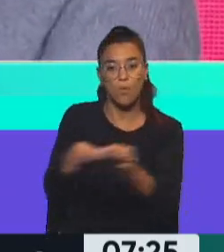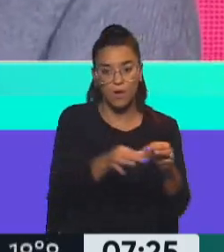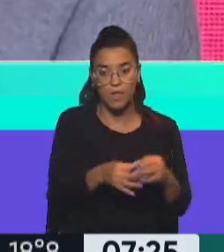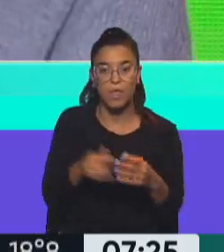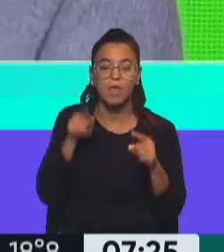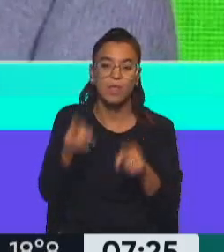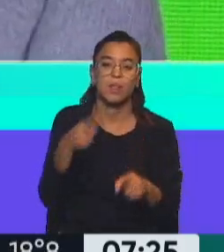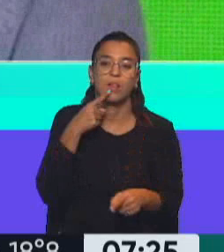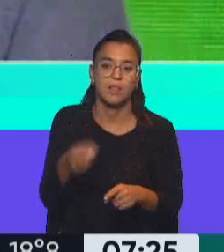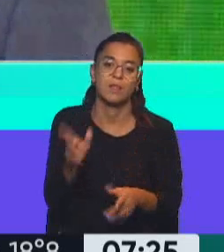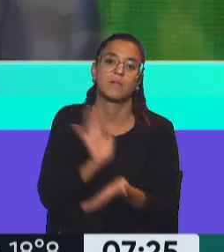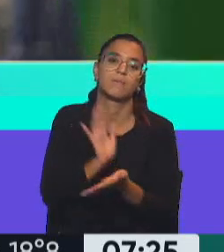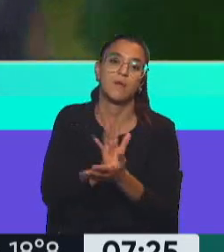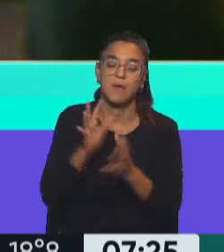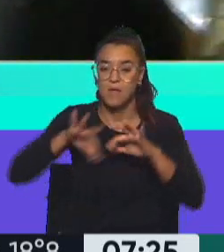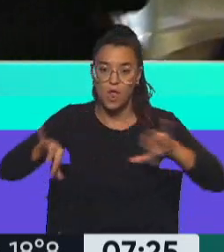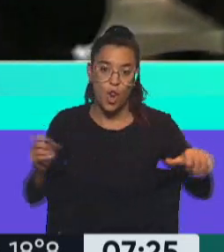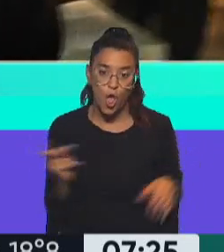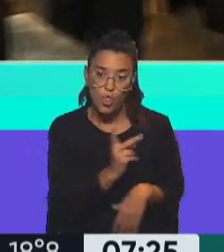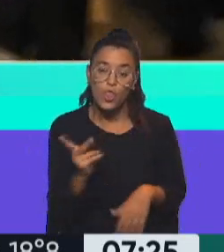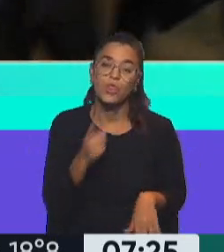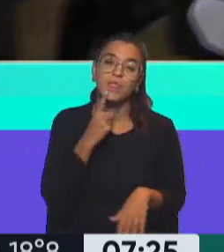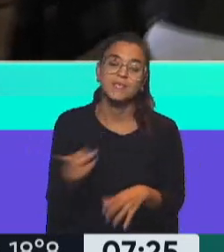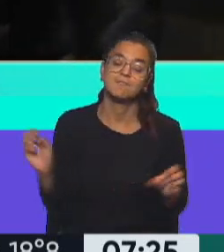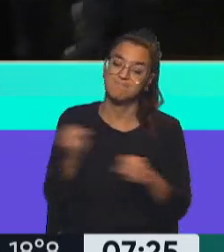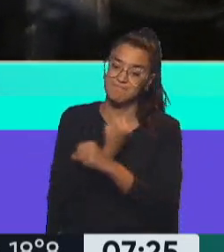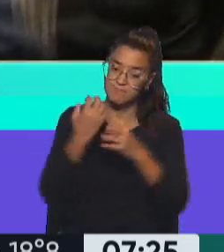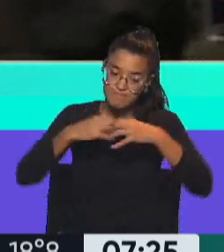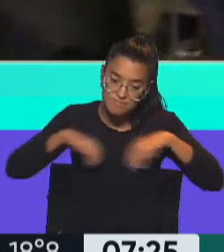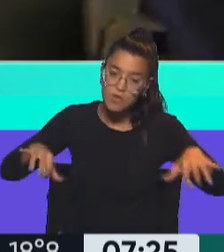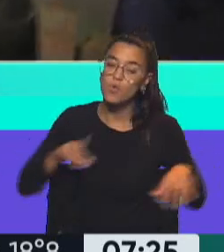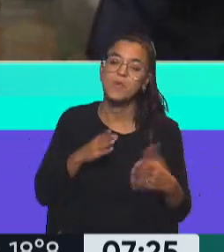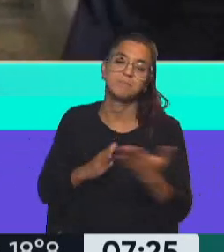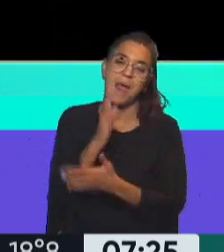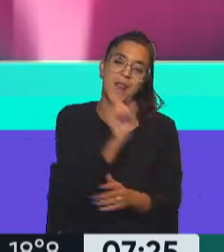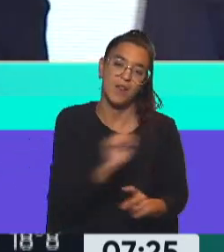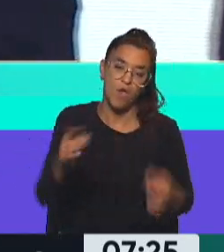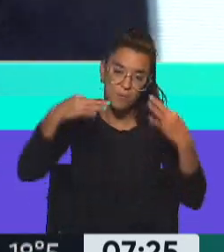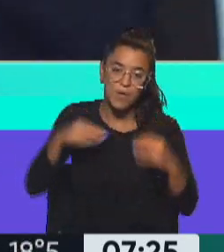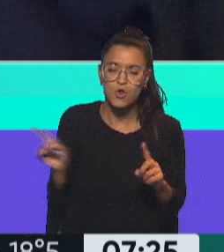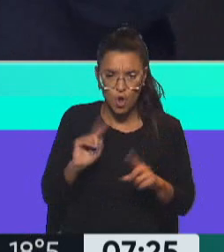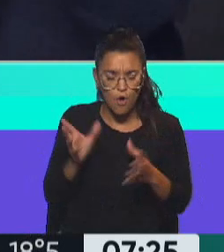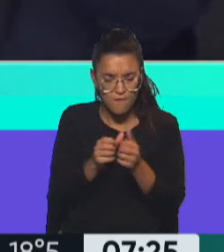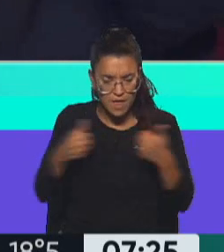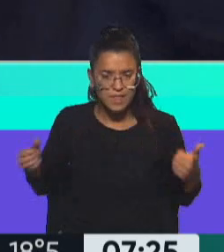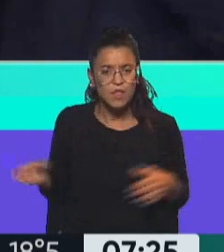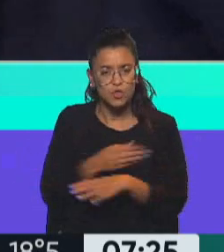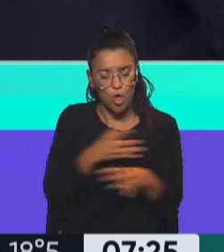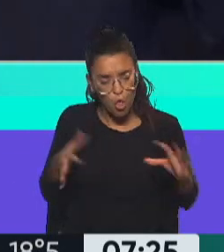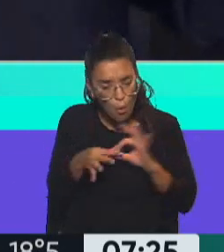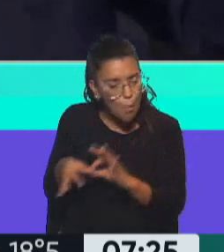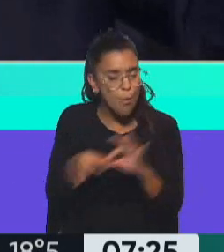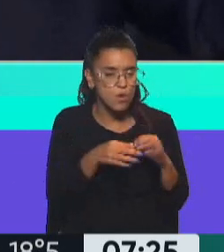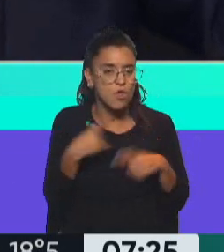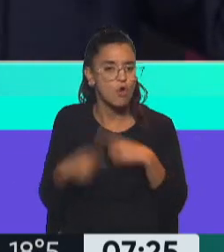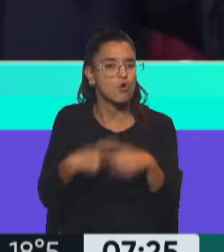y señalan desde un lado y desde el otro, que la fractura no es definitiva, que sigue el Frente de Todos unido, pero